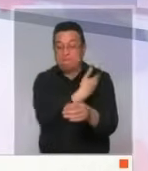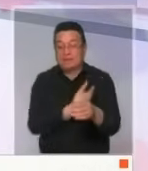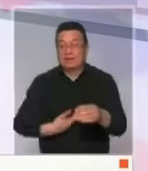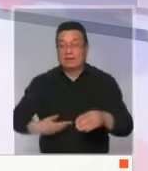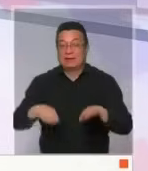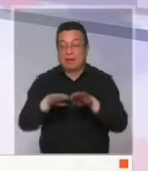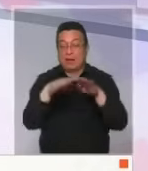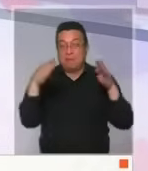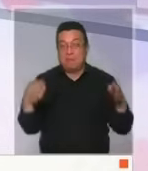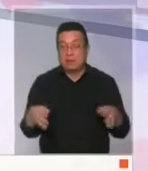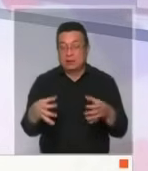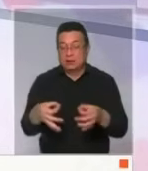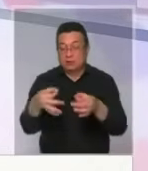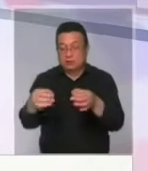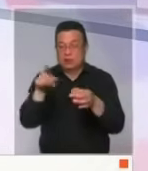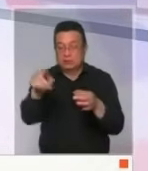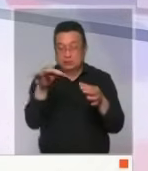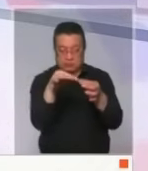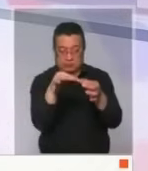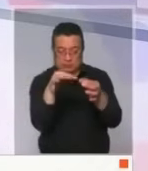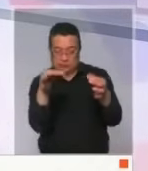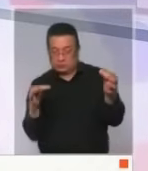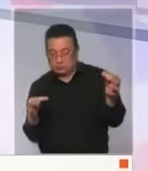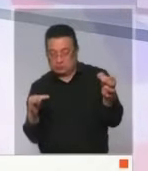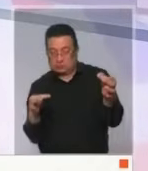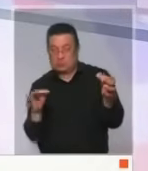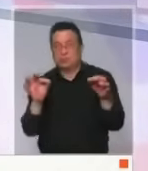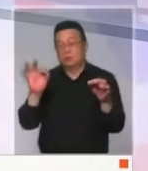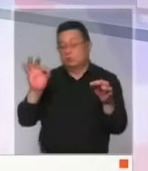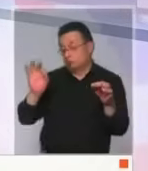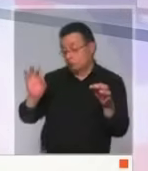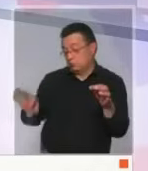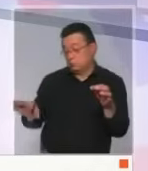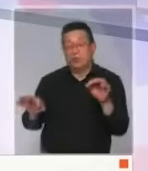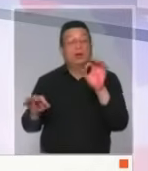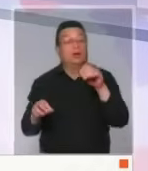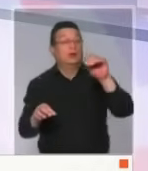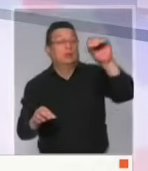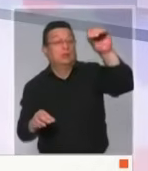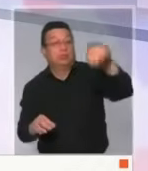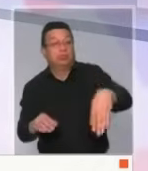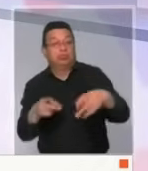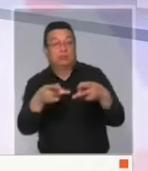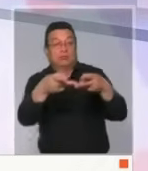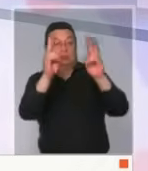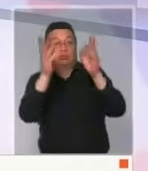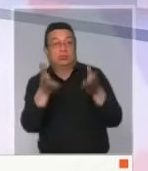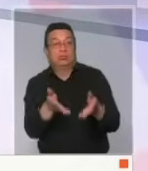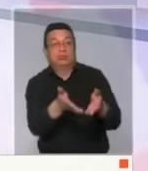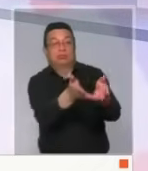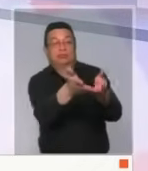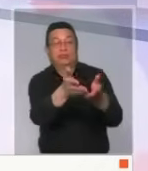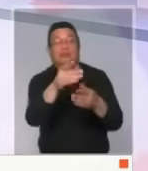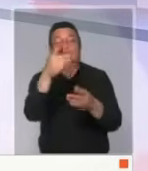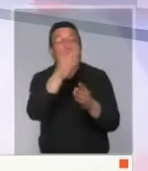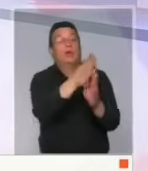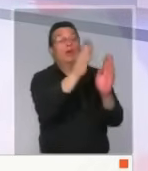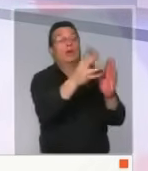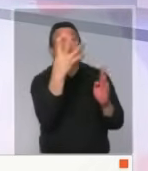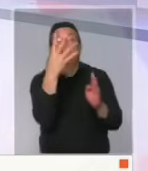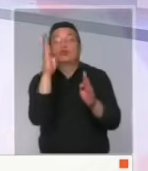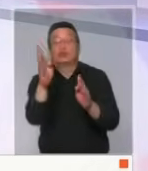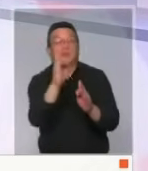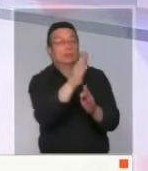la mesa y ellos desprenden ese ese ese numerito y usted luego puede insertar el voto en la caja que corresponde a que son